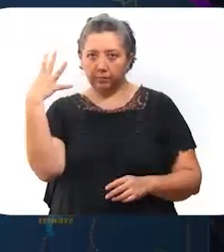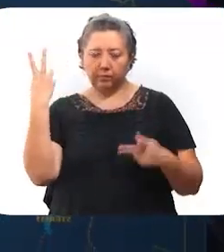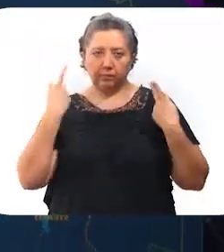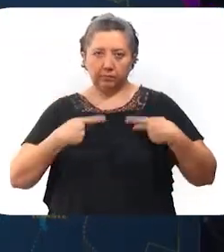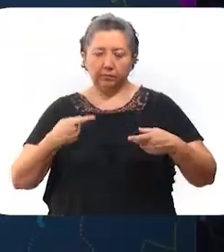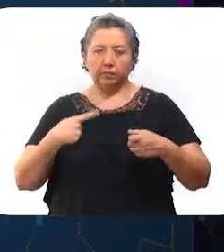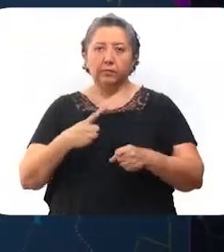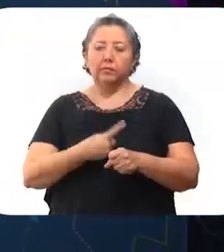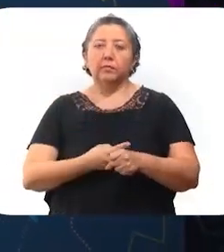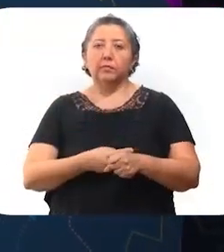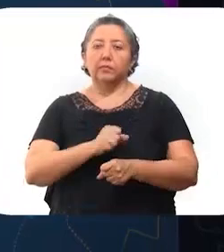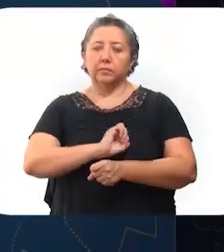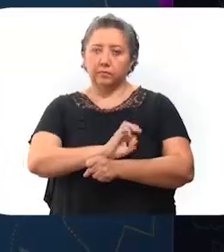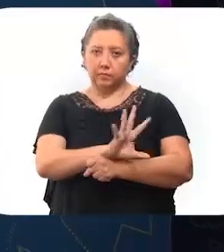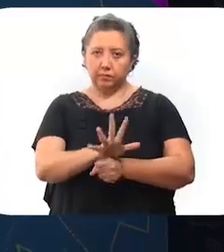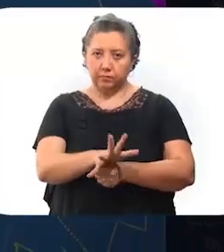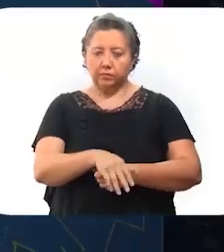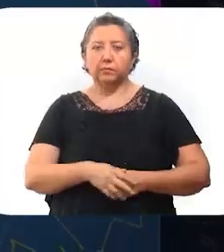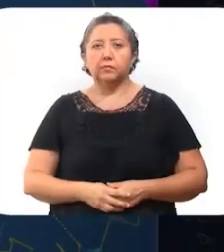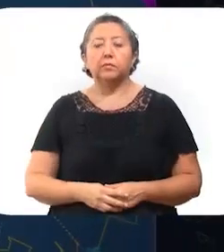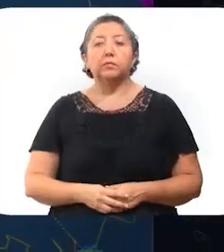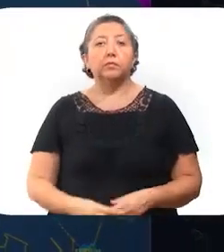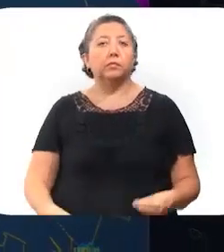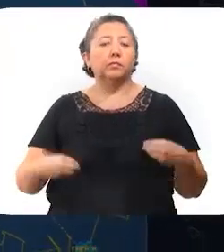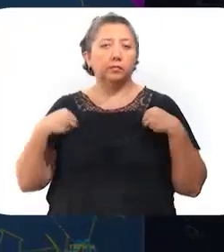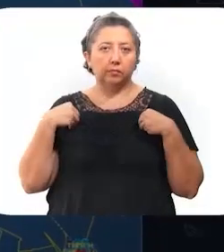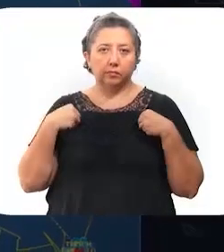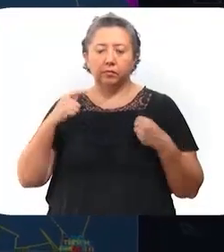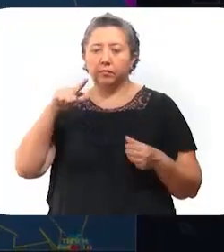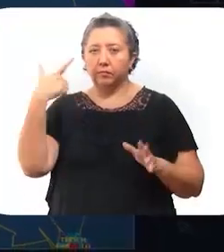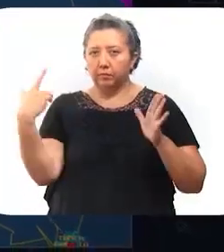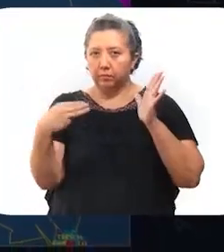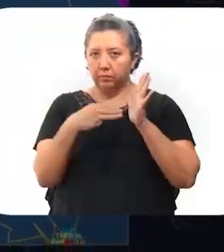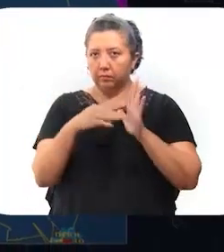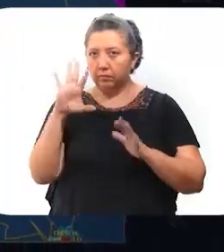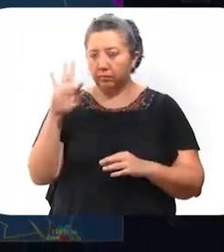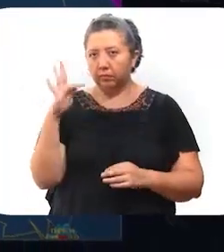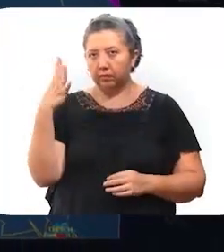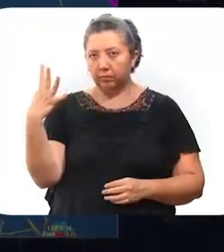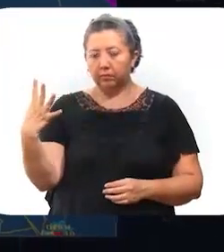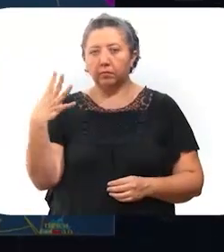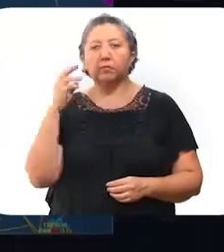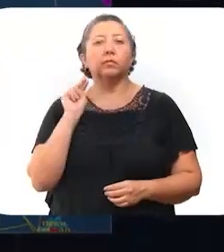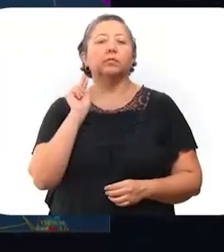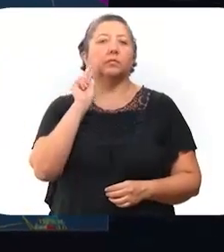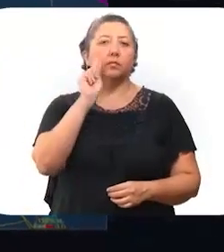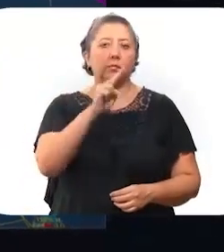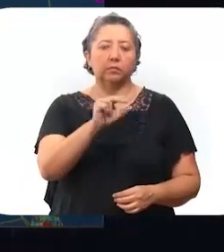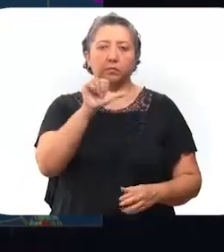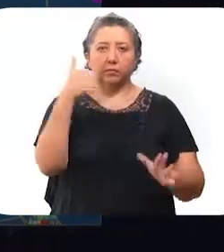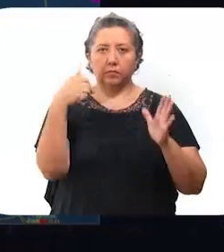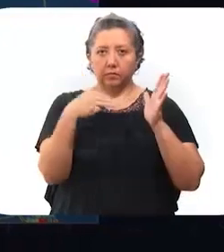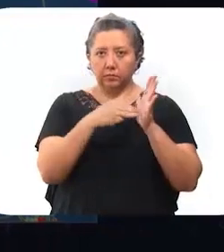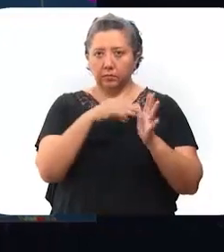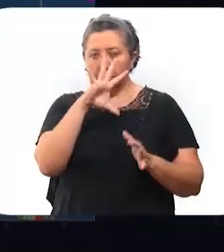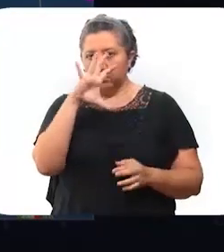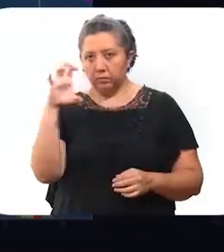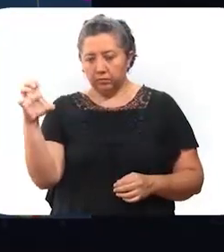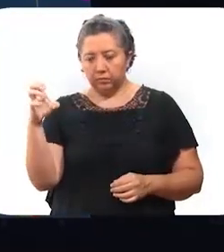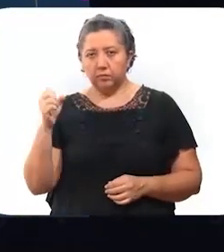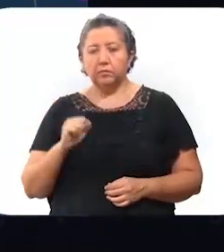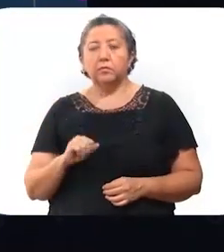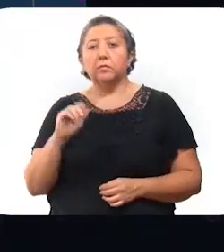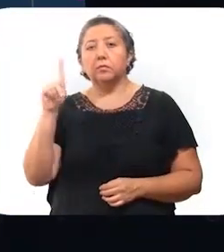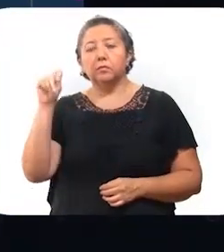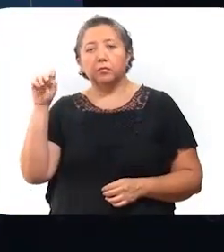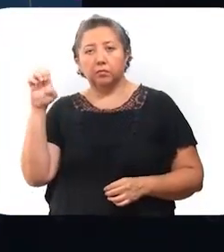46.504 personas contagiadas de coronavirus, que viven 12.044 en la zona norte, 11.500 en